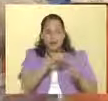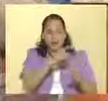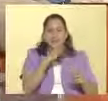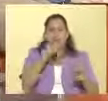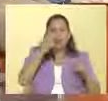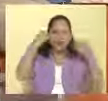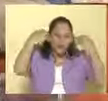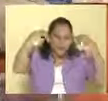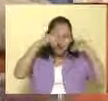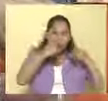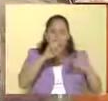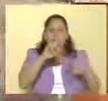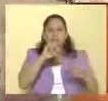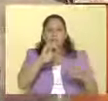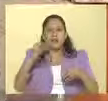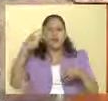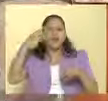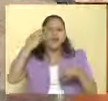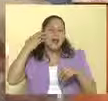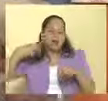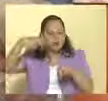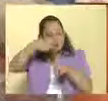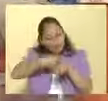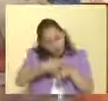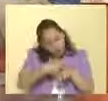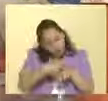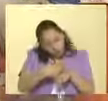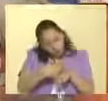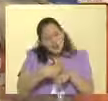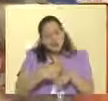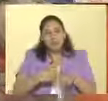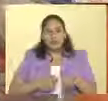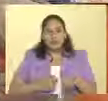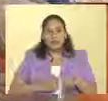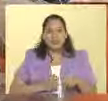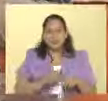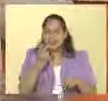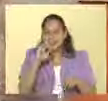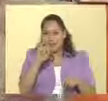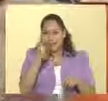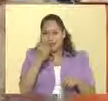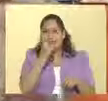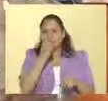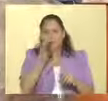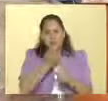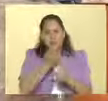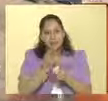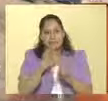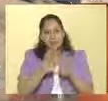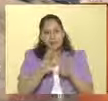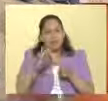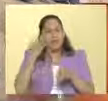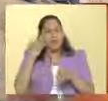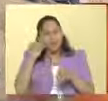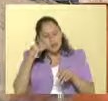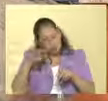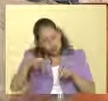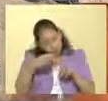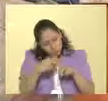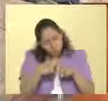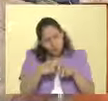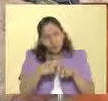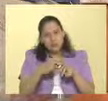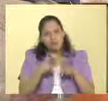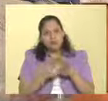se le sube al golden como si fuera su alfombra y lo hace así con las patitas y eso, por ejemplo, es bien chistoso. Ese movimiento que está haciendo el gato con el golden es una forma